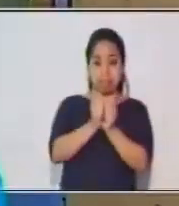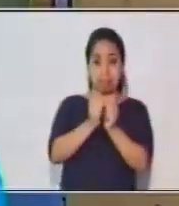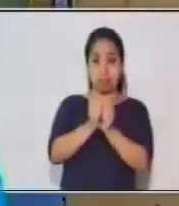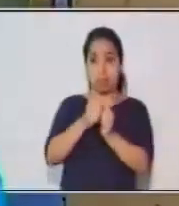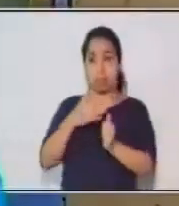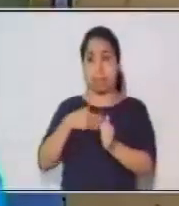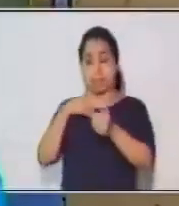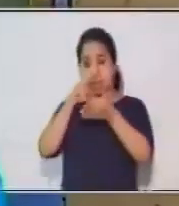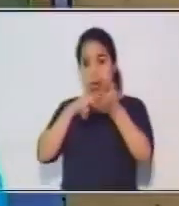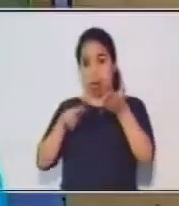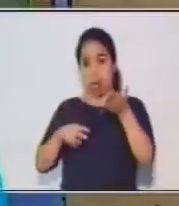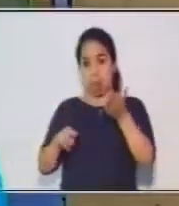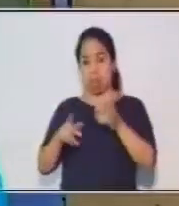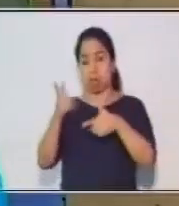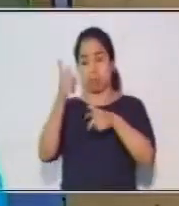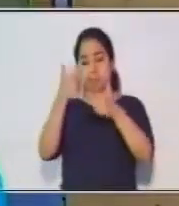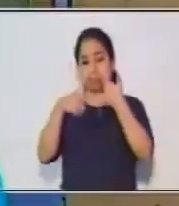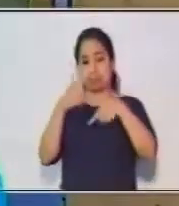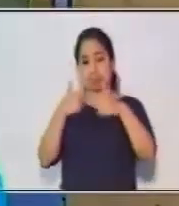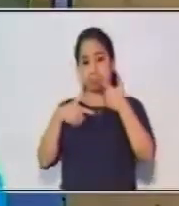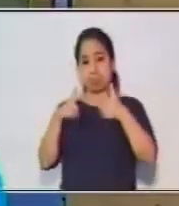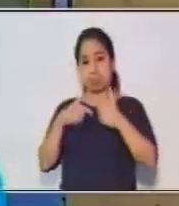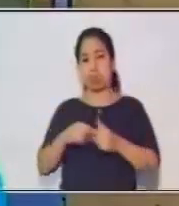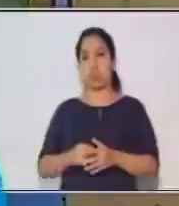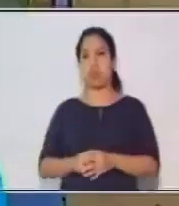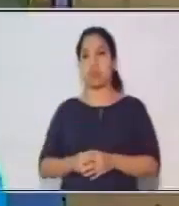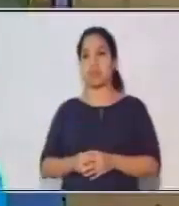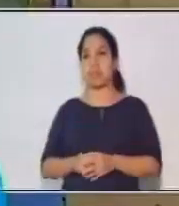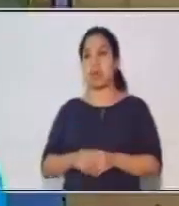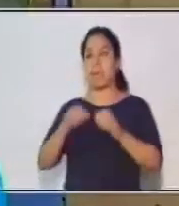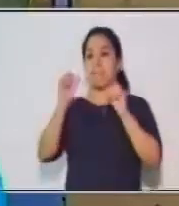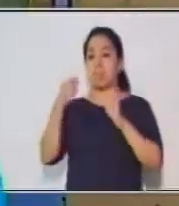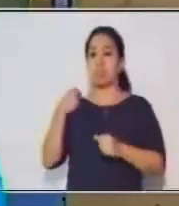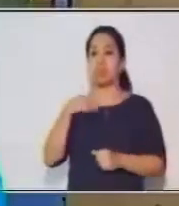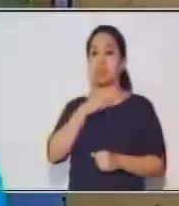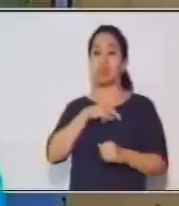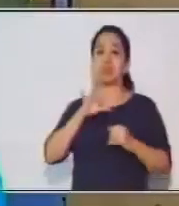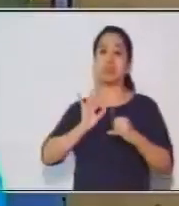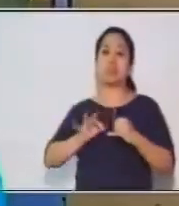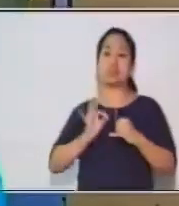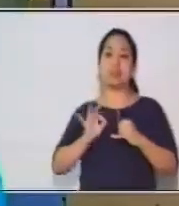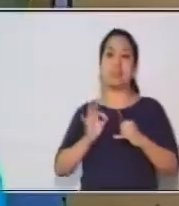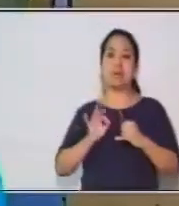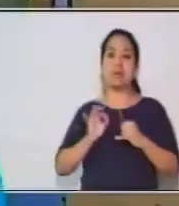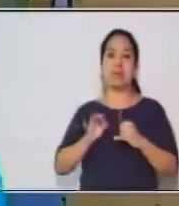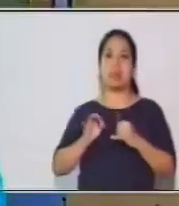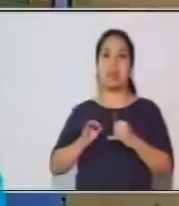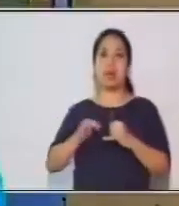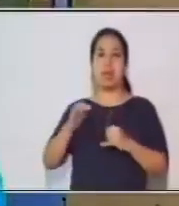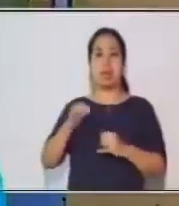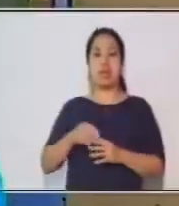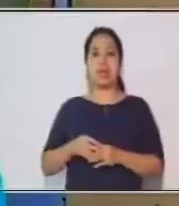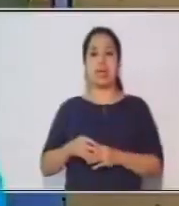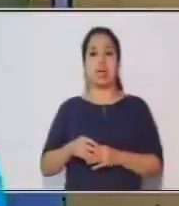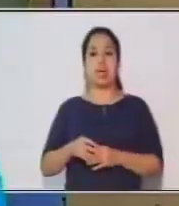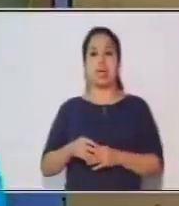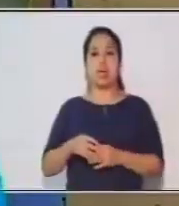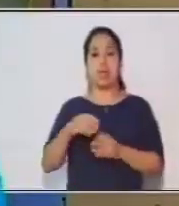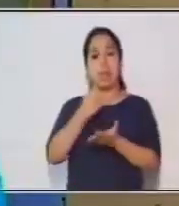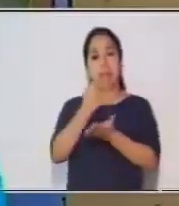lenguaje iconoverbal podemos nosotros interpretar imágenes y también signos